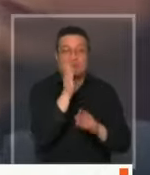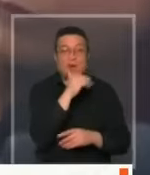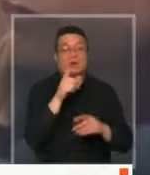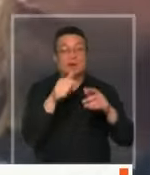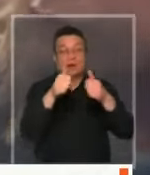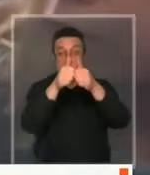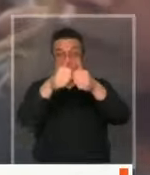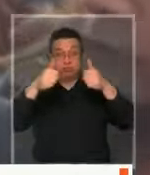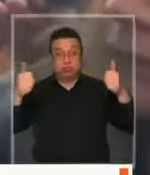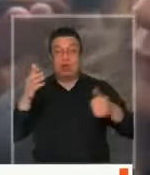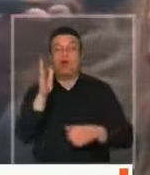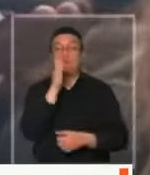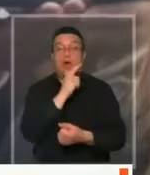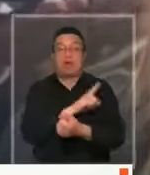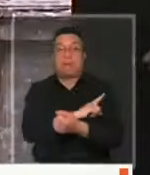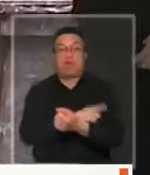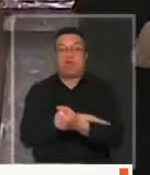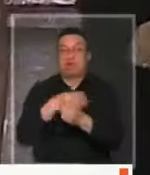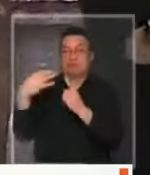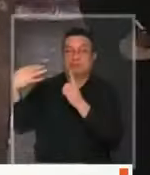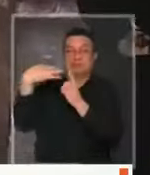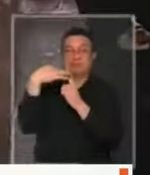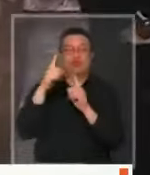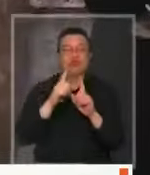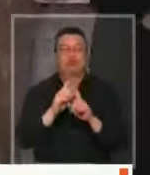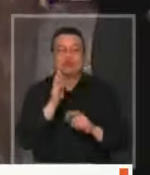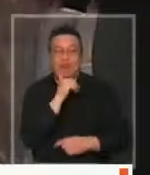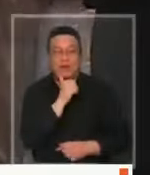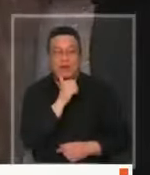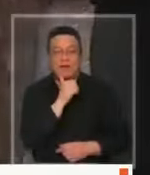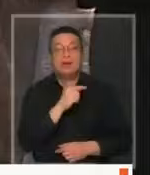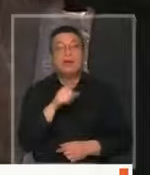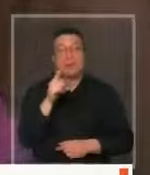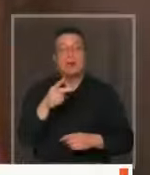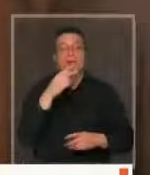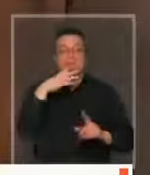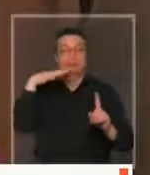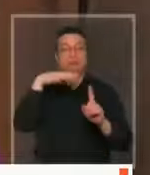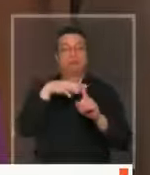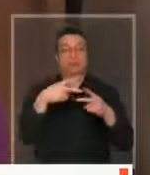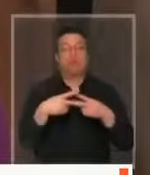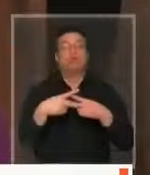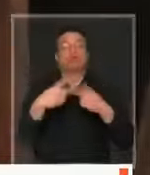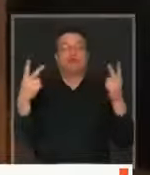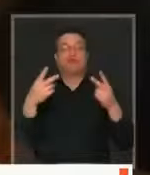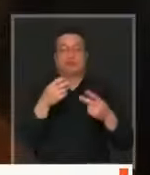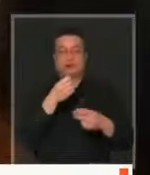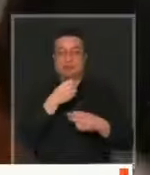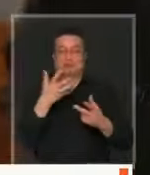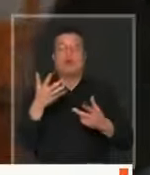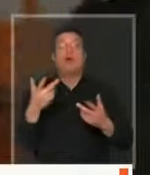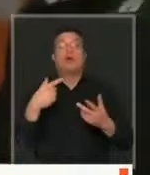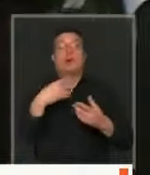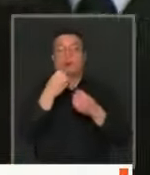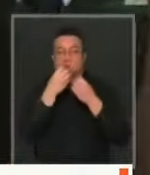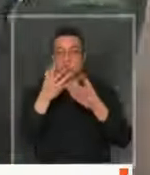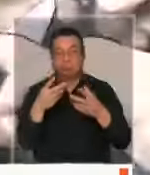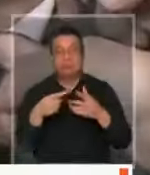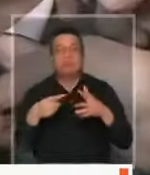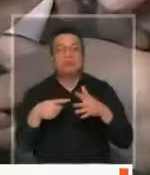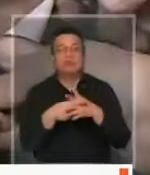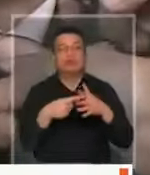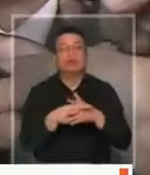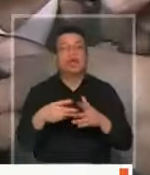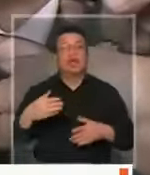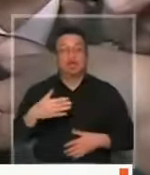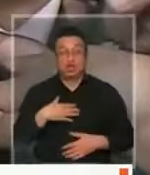ninguna facultad para llamarnos la atención. De todas formas, hubo una queja pública de Vivanco por la revelación de estos antecedentes. Yo